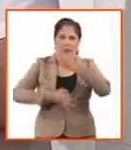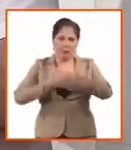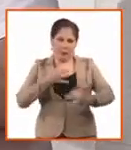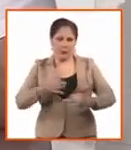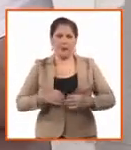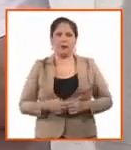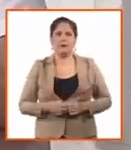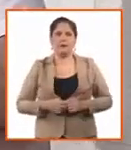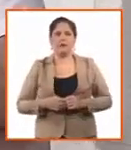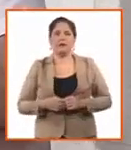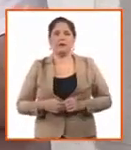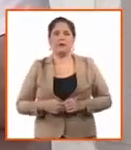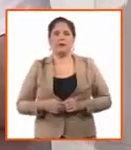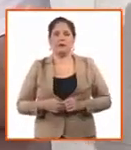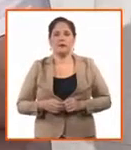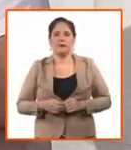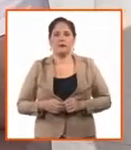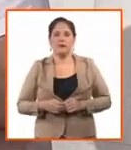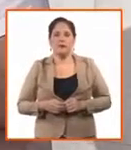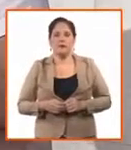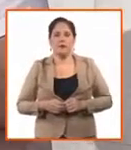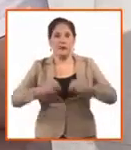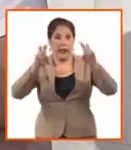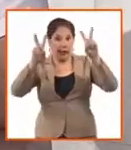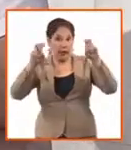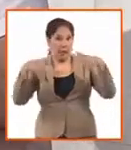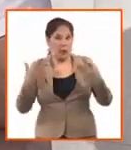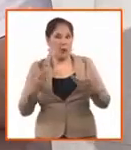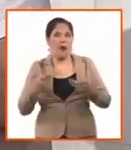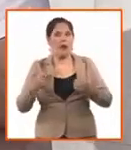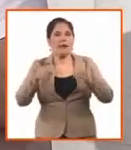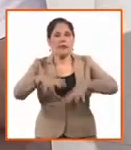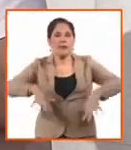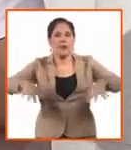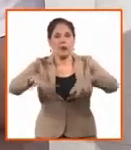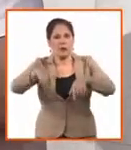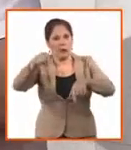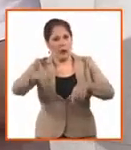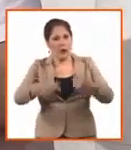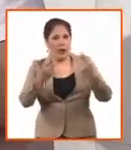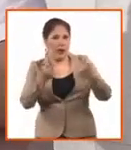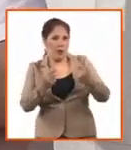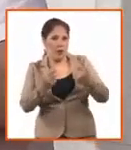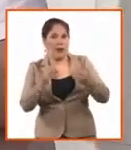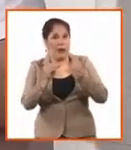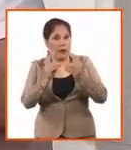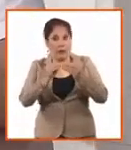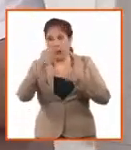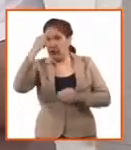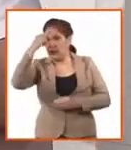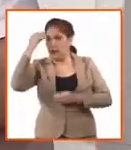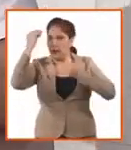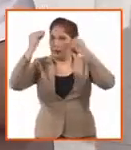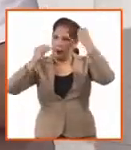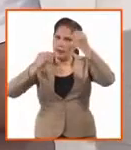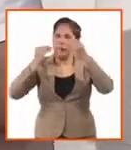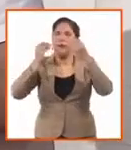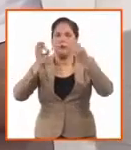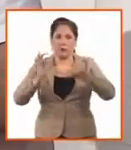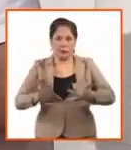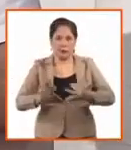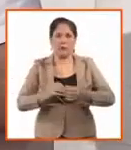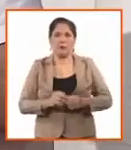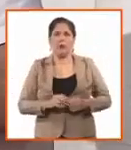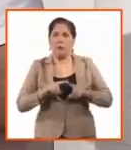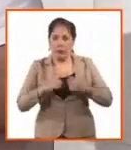quizás por donde empezó Fernandito. El tema de la contextualización es muy importante porque son dos épocas. Pero sin dudas